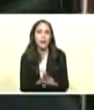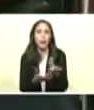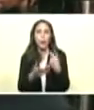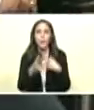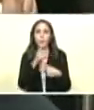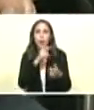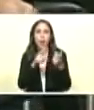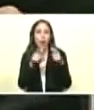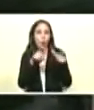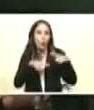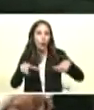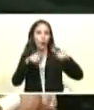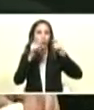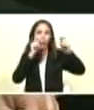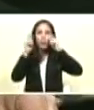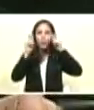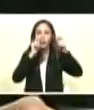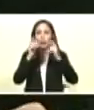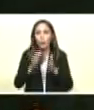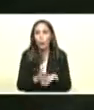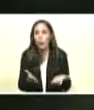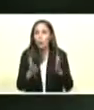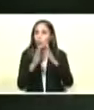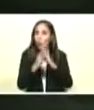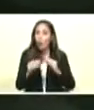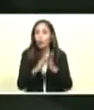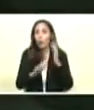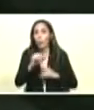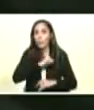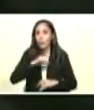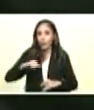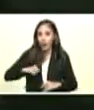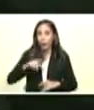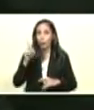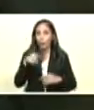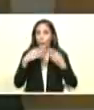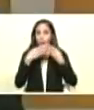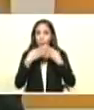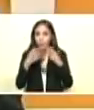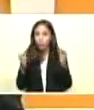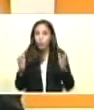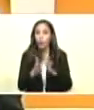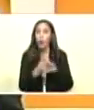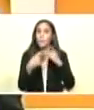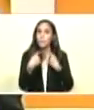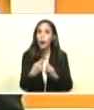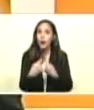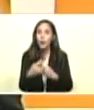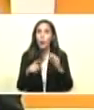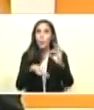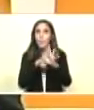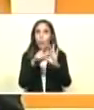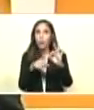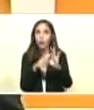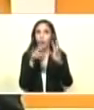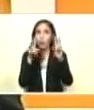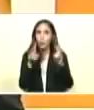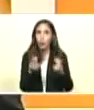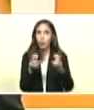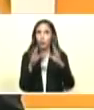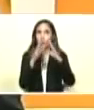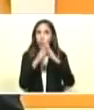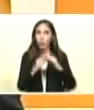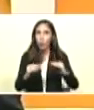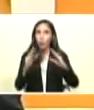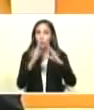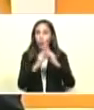nacionales, internacionales, del Estado y privado, comiencen el cobro en criptomoneda y Petro de todos los